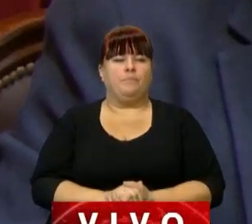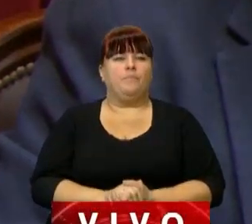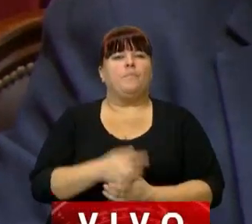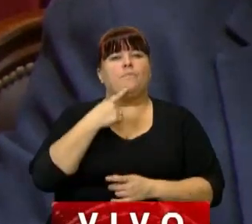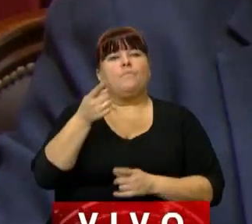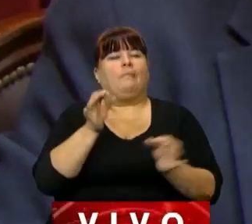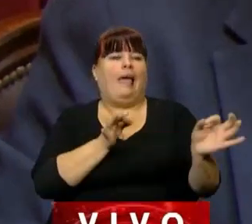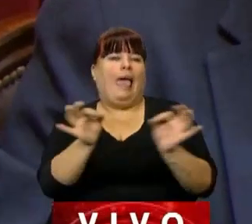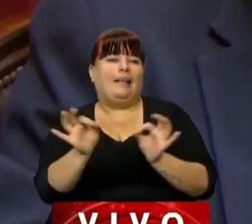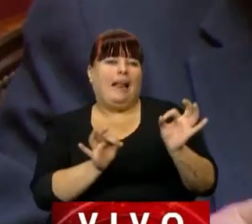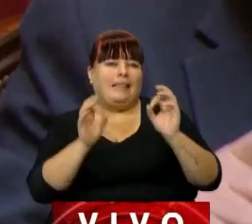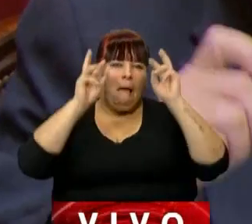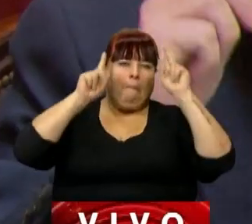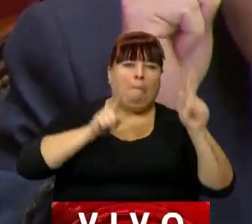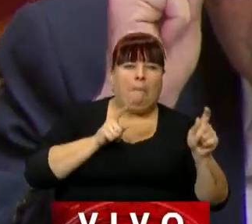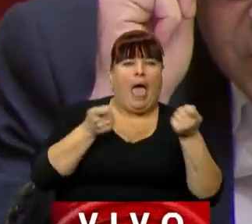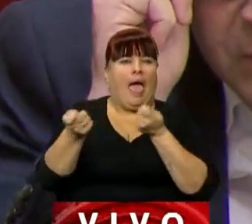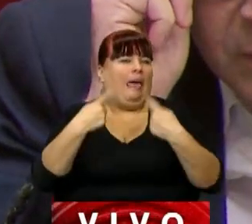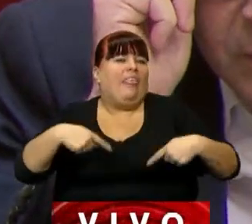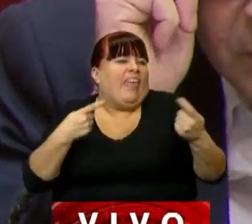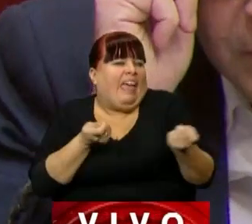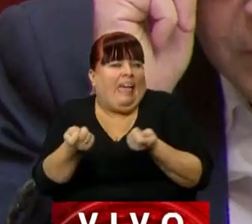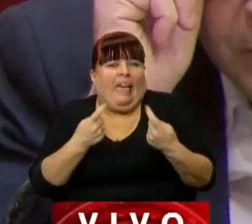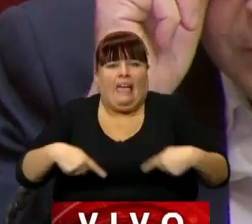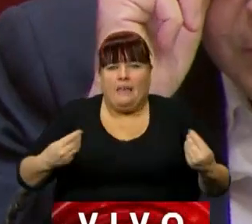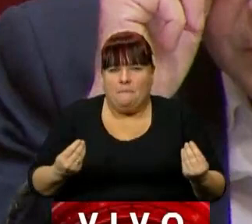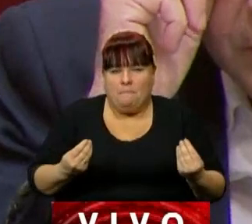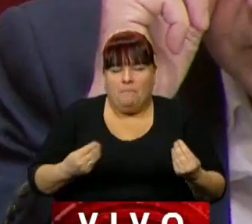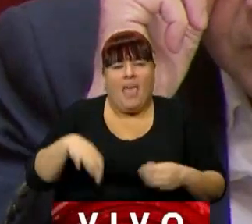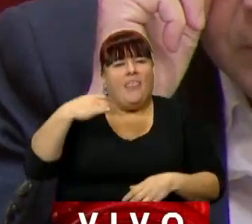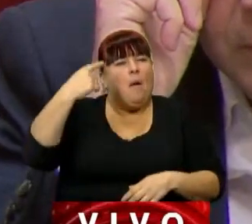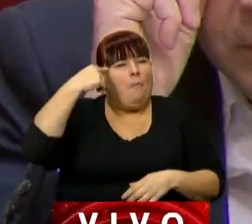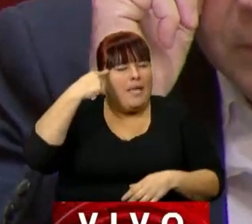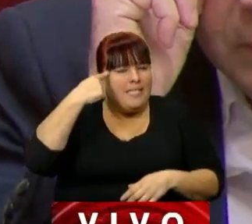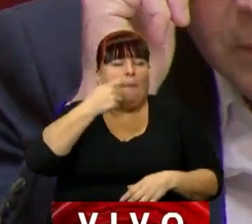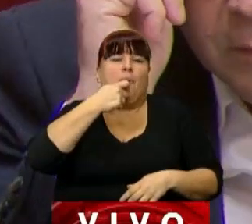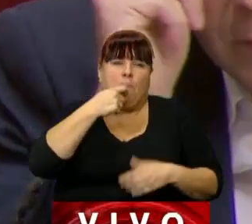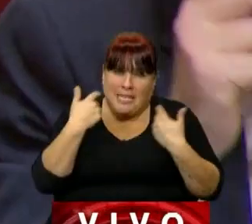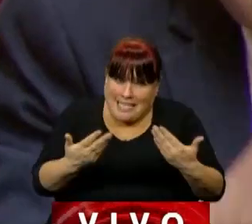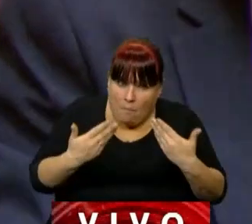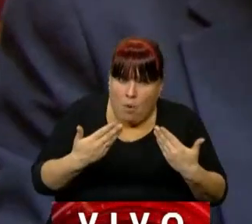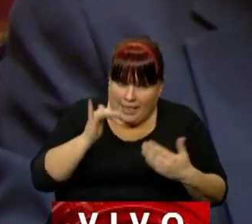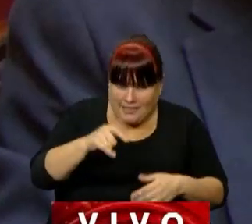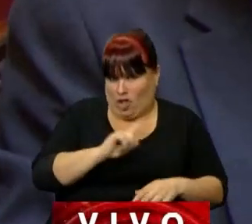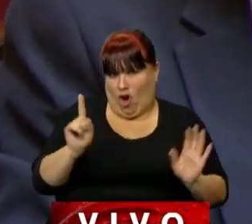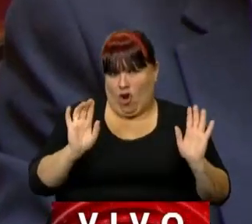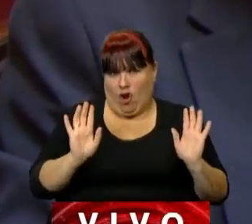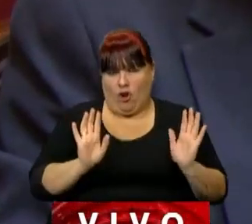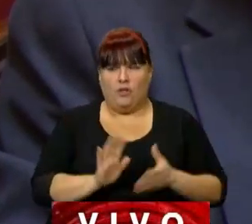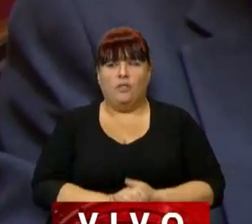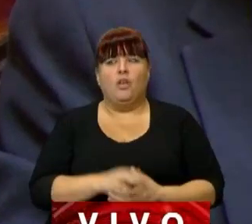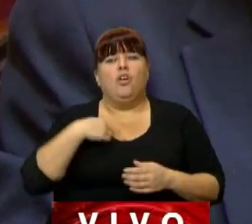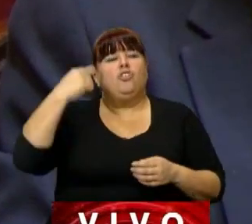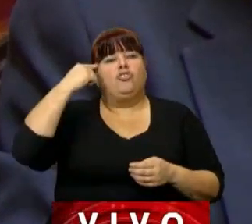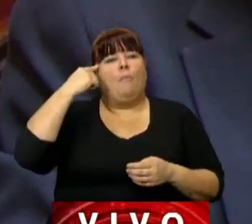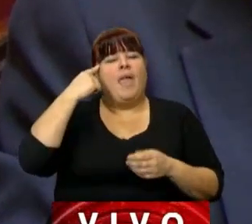diciendo que una estrategia. ¿Qué estrategia? Nos debemos preguntar para ver si es posible esto. Y